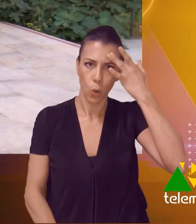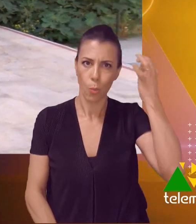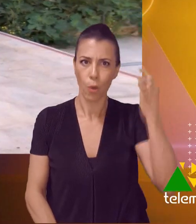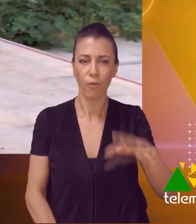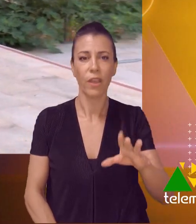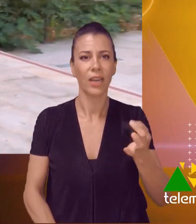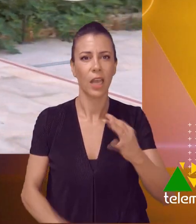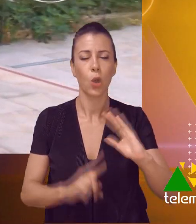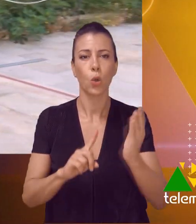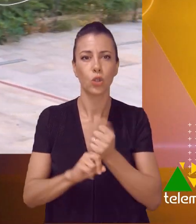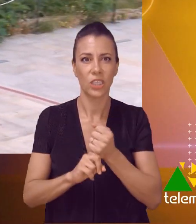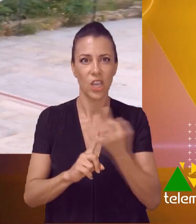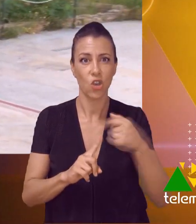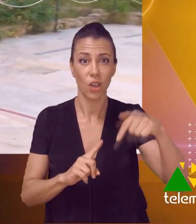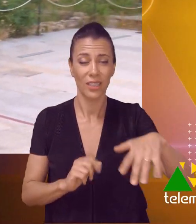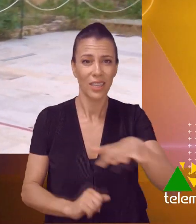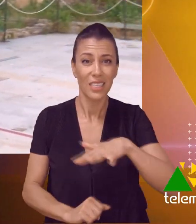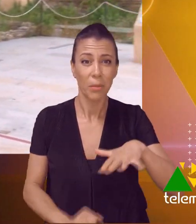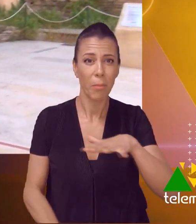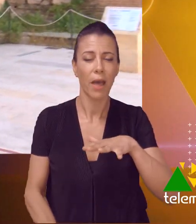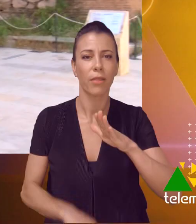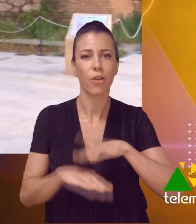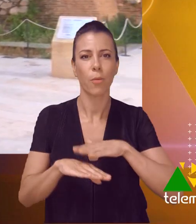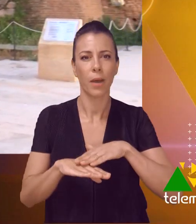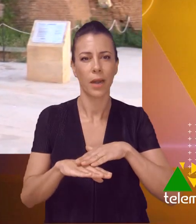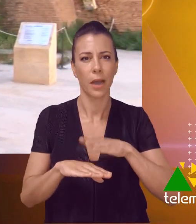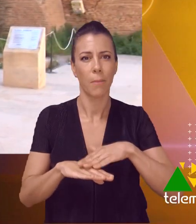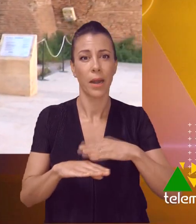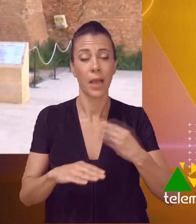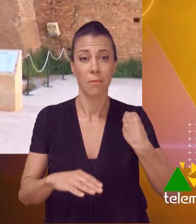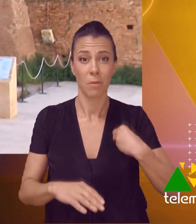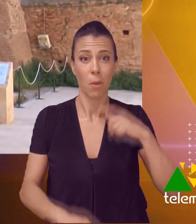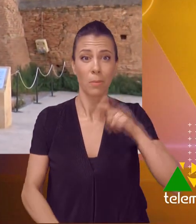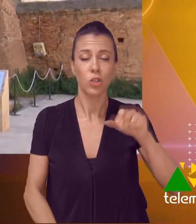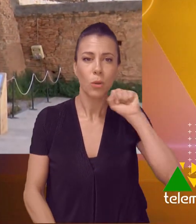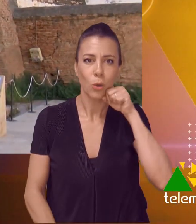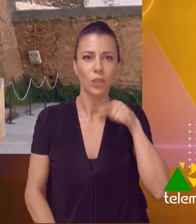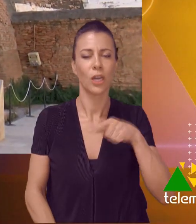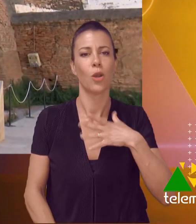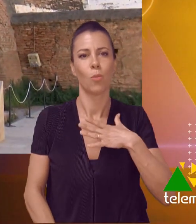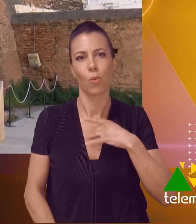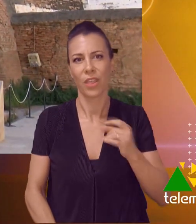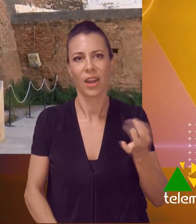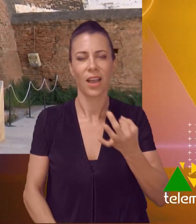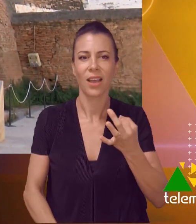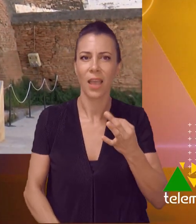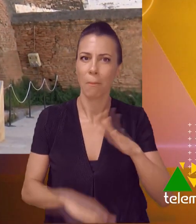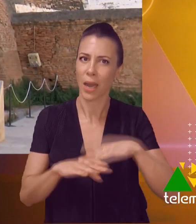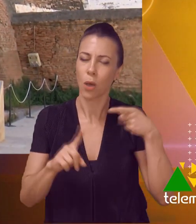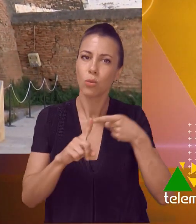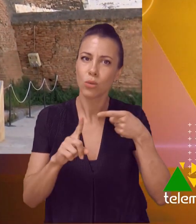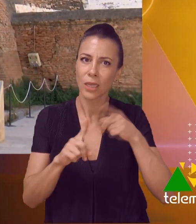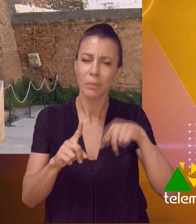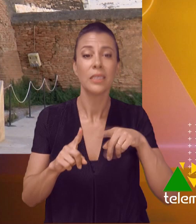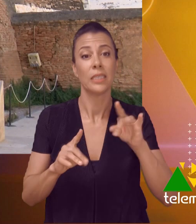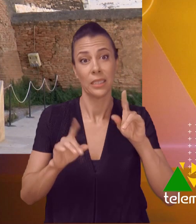consiguió, ¿no? este espacio para que los propios motrileños pues pudieran tener para su uso, claro, también,